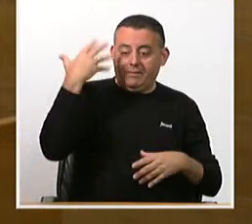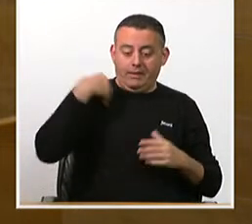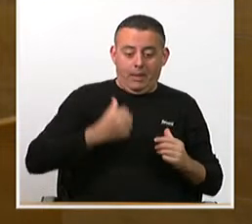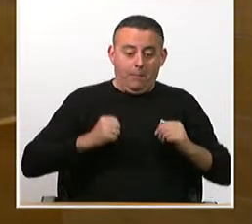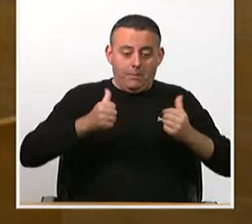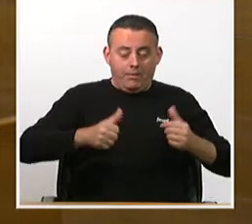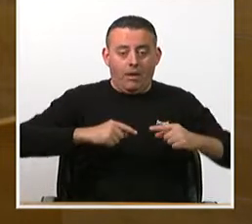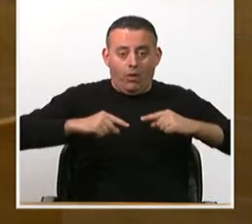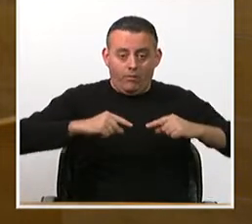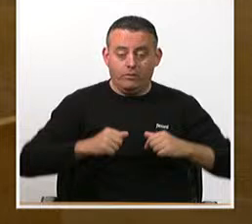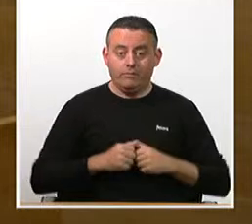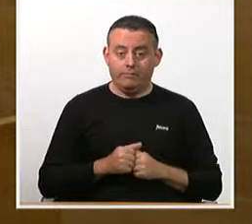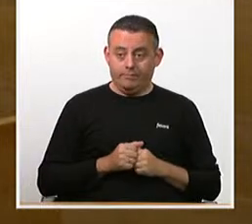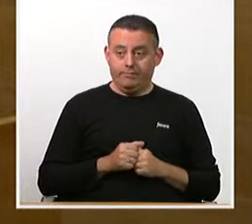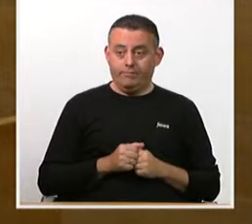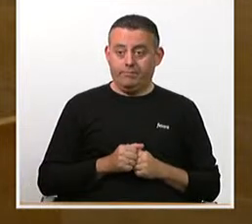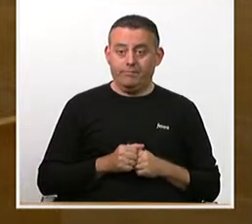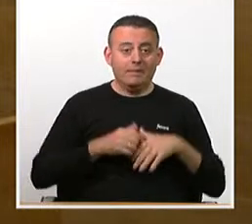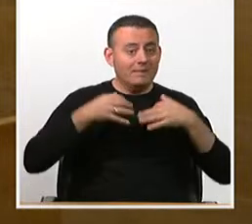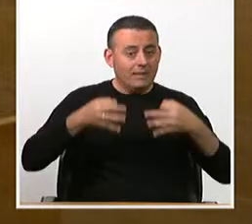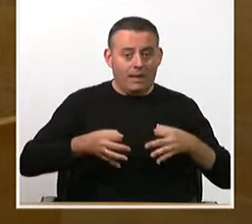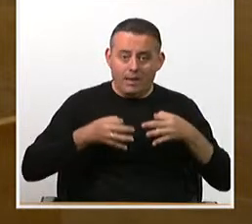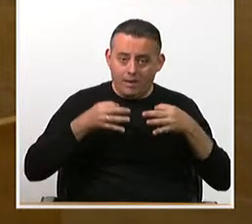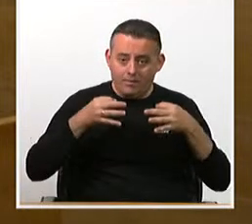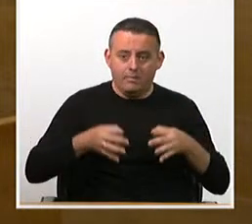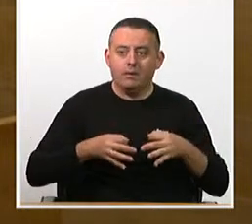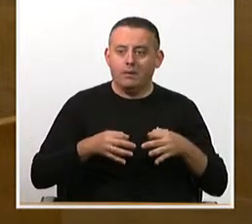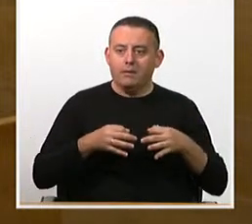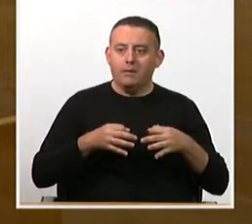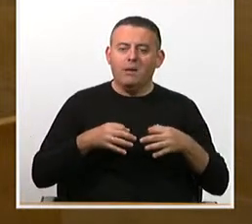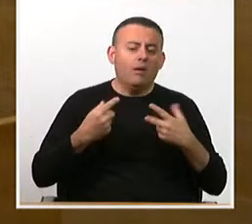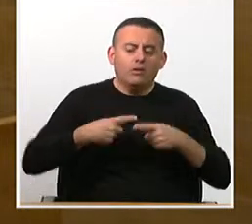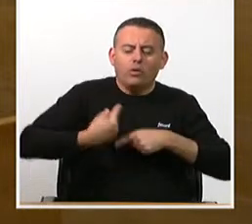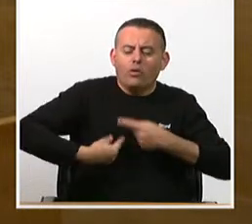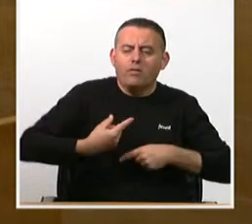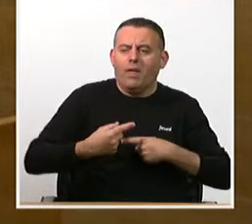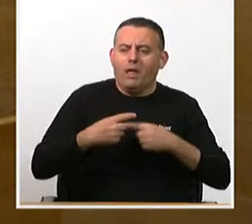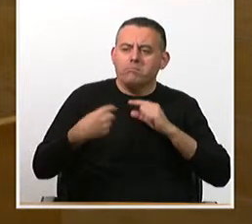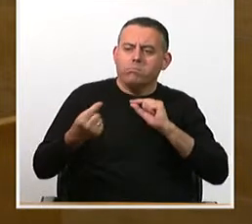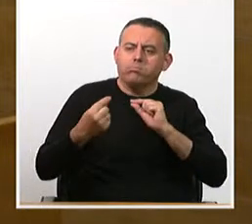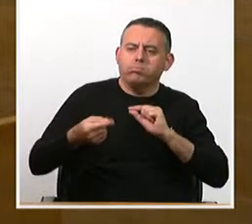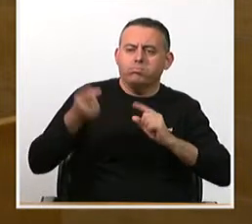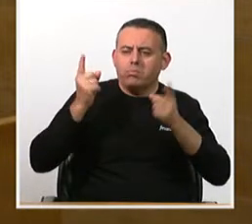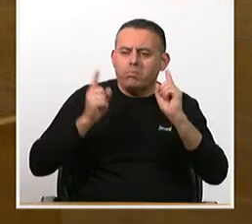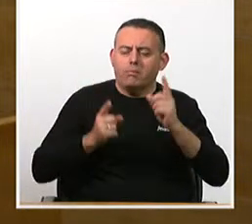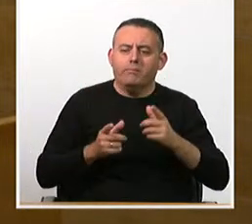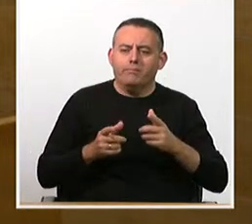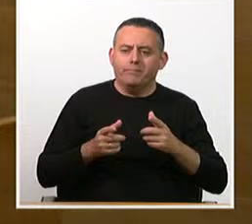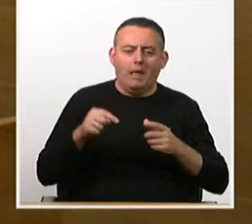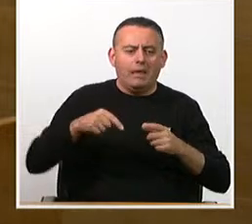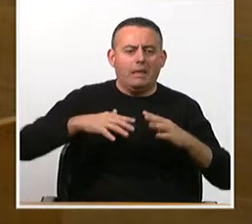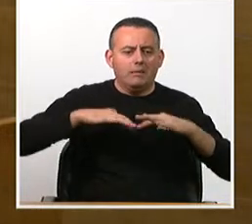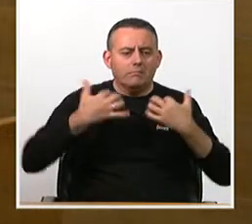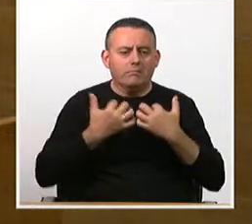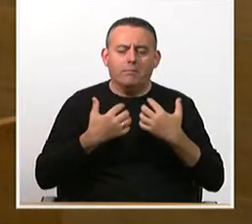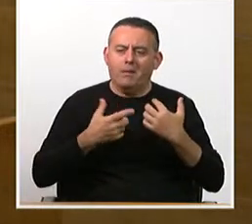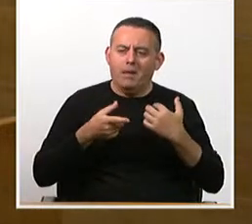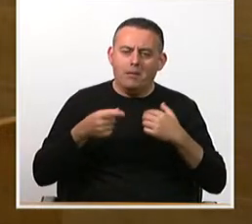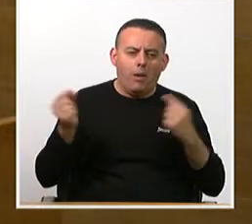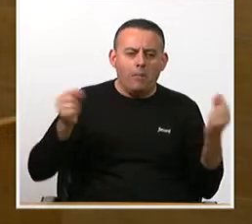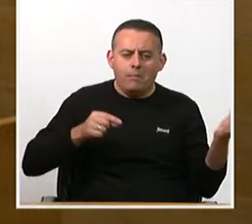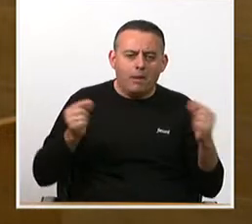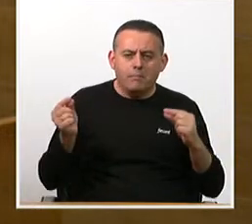antes por encima de la trifulca diaria o de o de La adversidad retórica en las Cortes desde el principio de esta